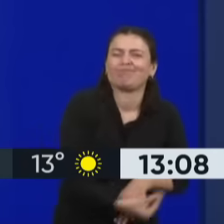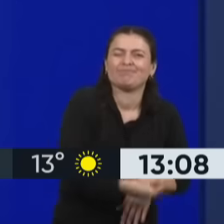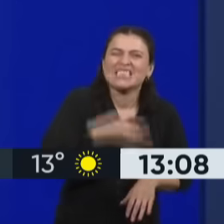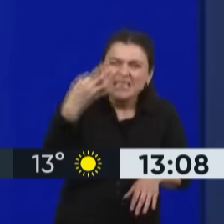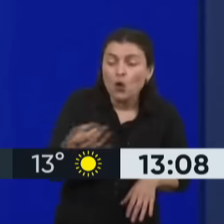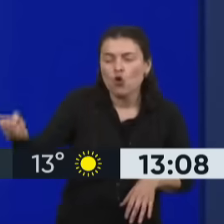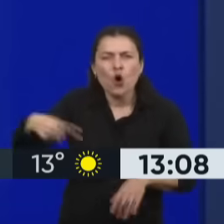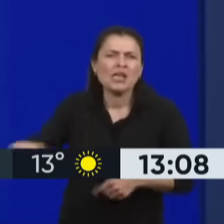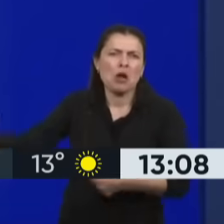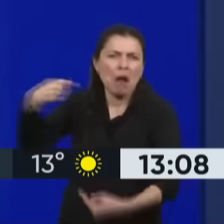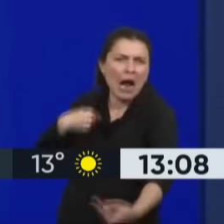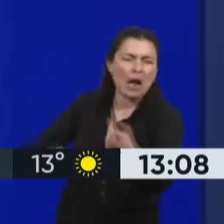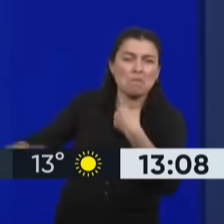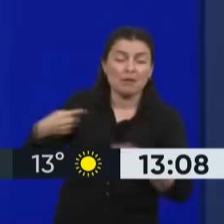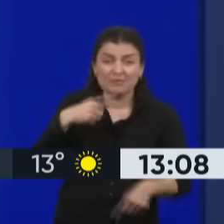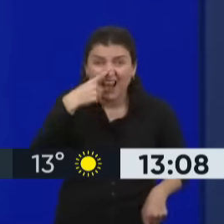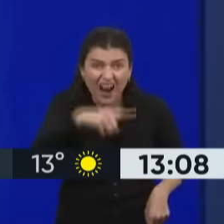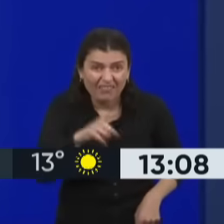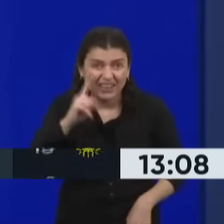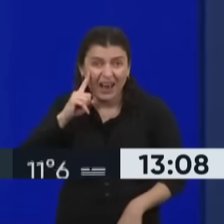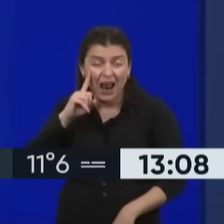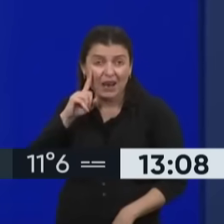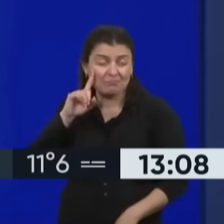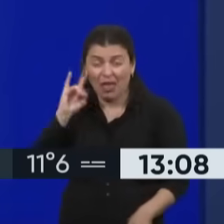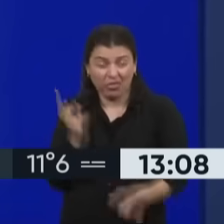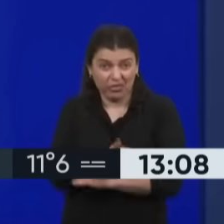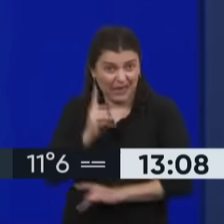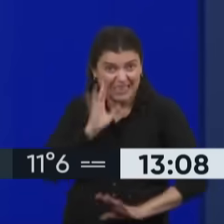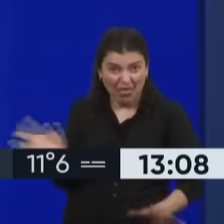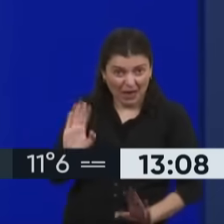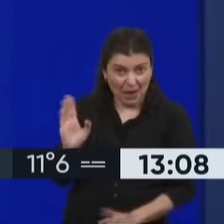sea, y no solo que llevamos 20 proyectos aprobados,